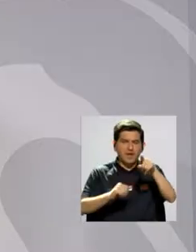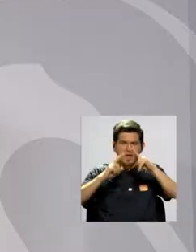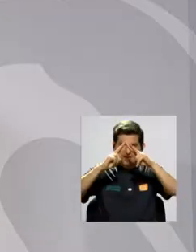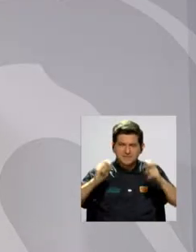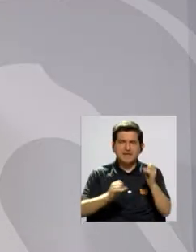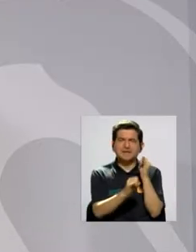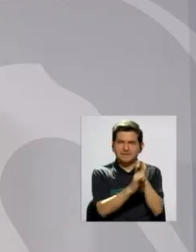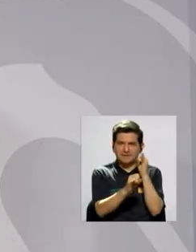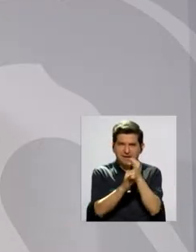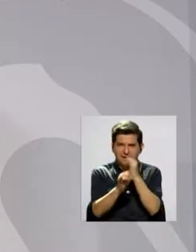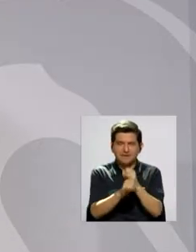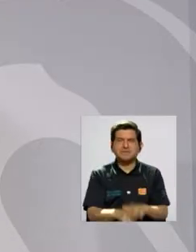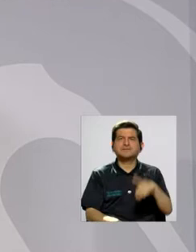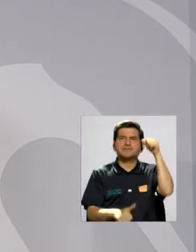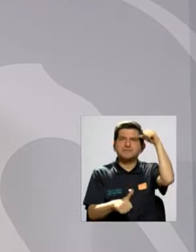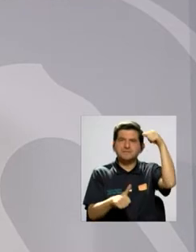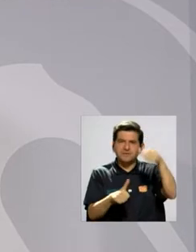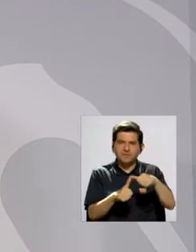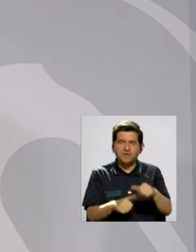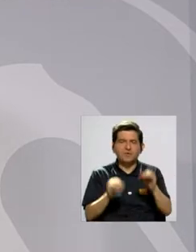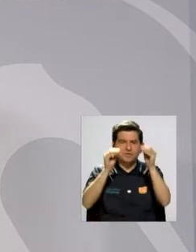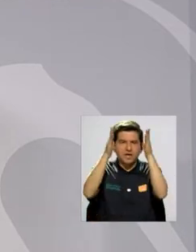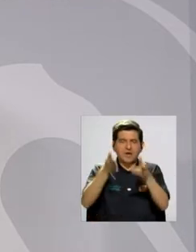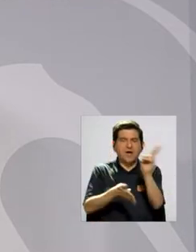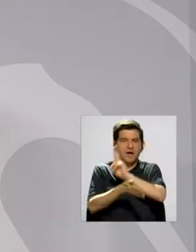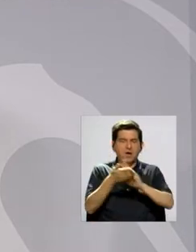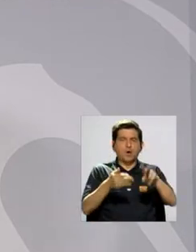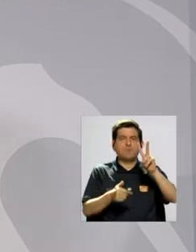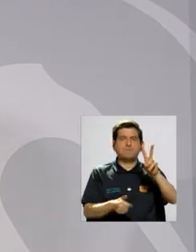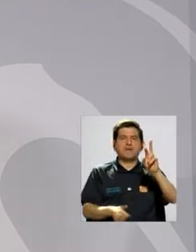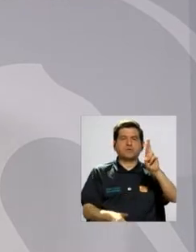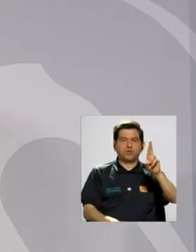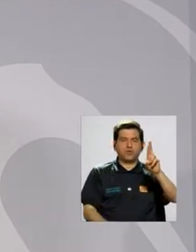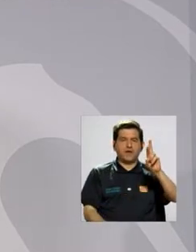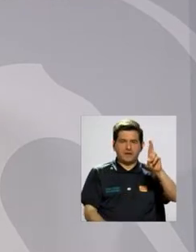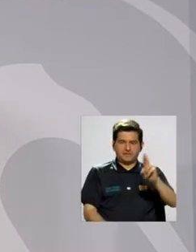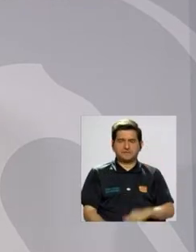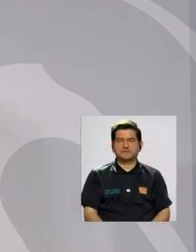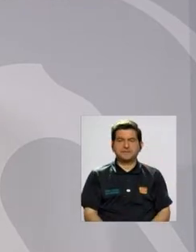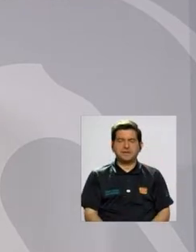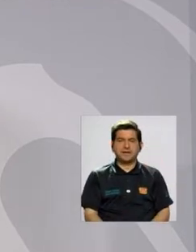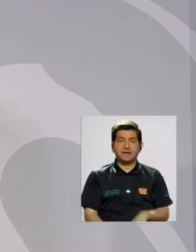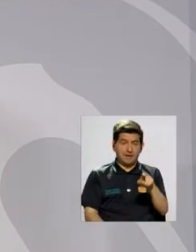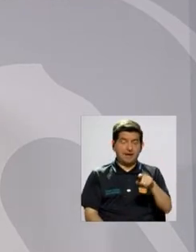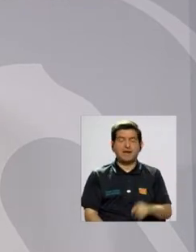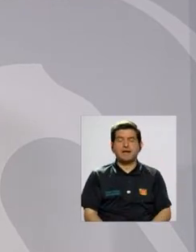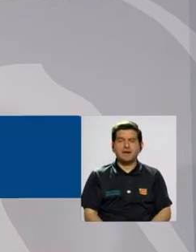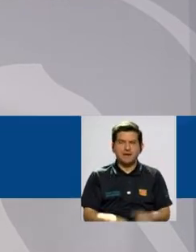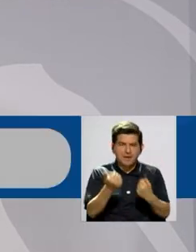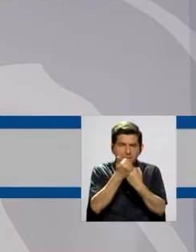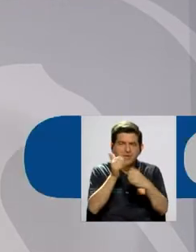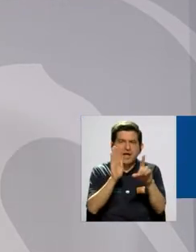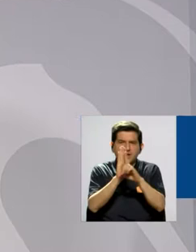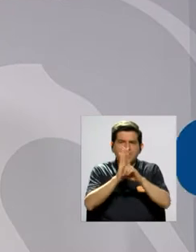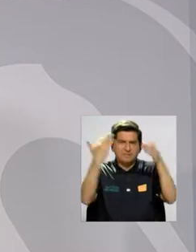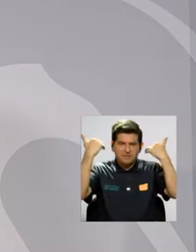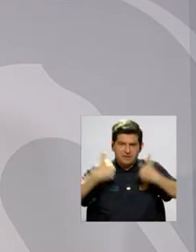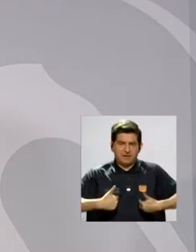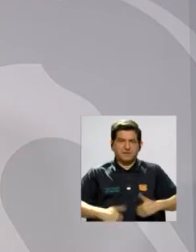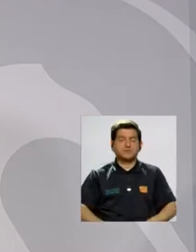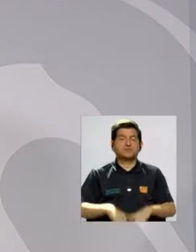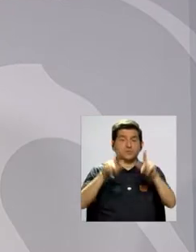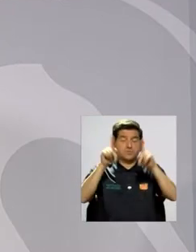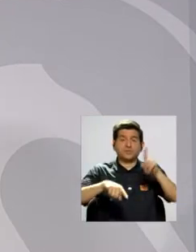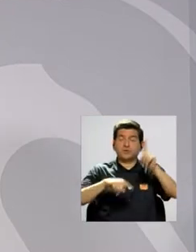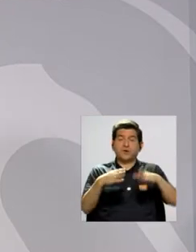la institucionalidad, y quiero recordar a un querido profesor universitario, Víctor Rodríguez Recia, hombre de derechos humanos, decía, cuando alguien